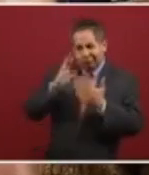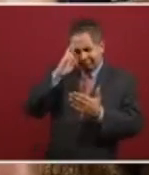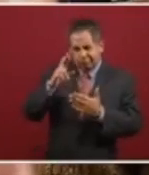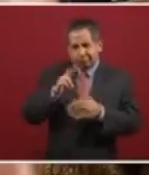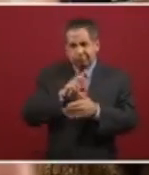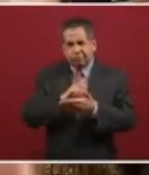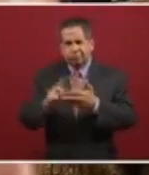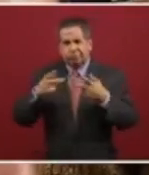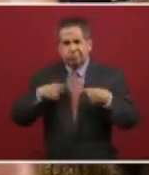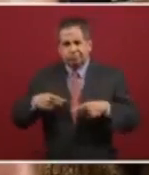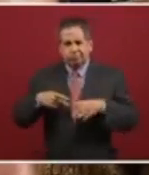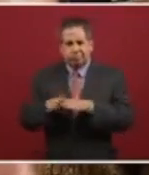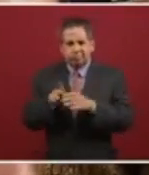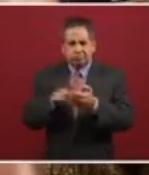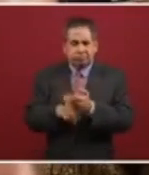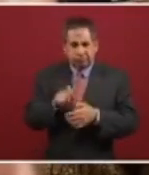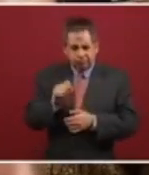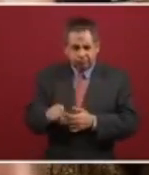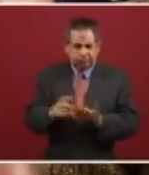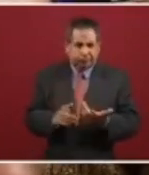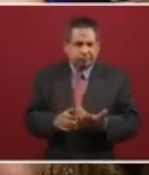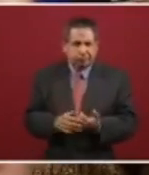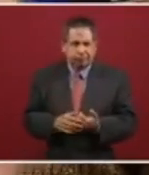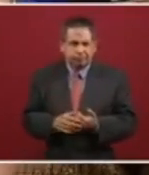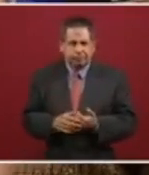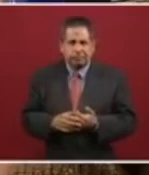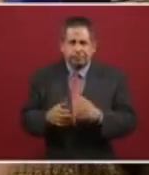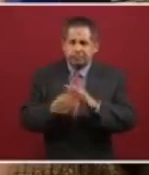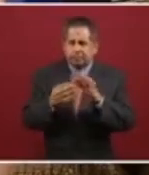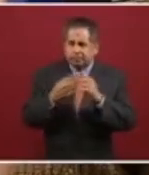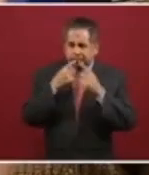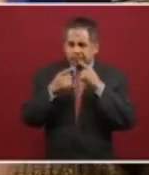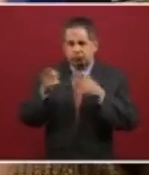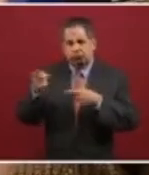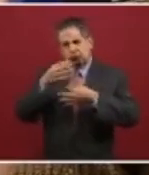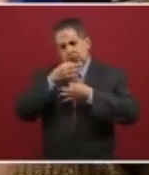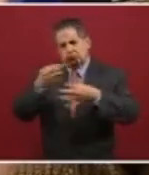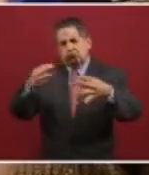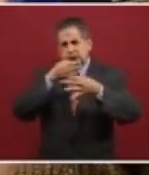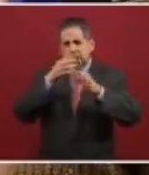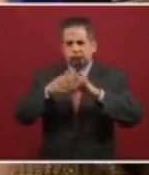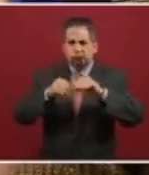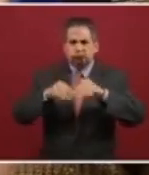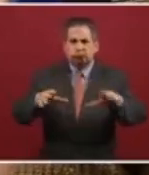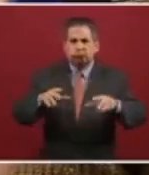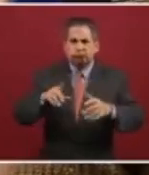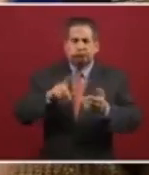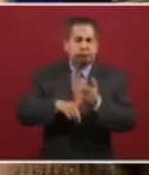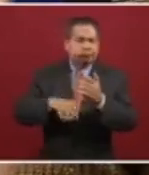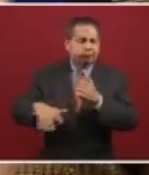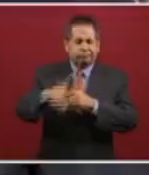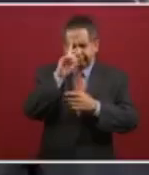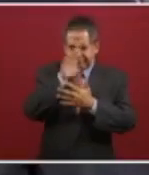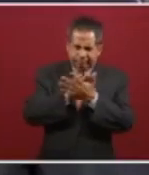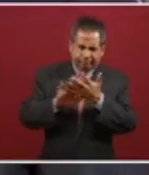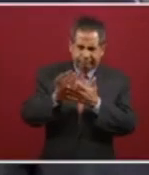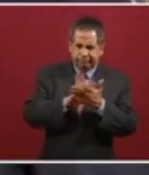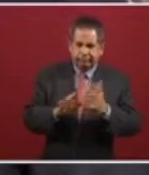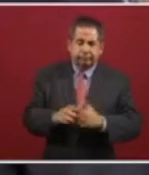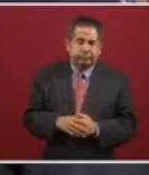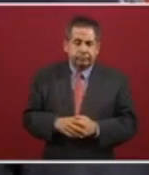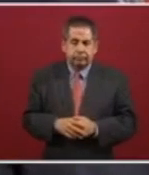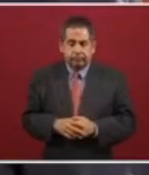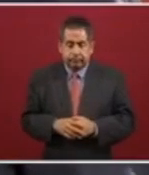derechos de las personas y sobre todo estos mensajes que usted ha dado, dice, pues han polarizado a la nación. Sí, yo